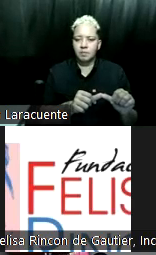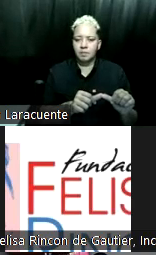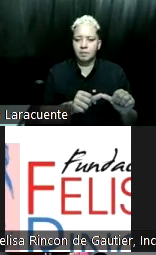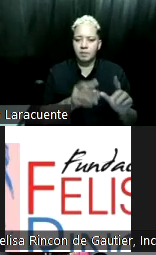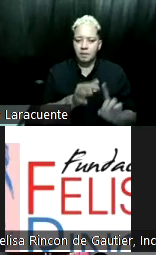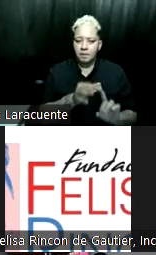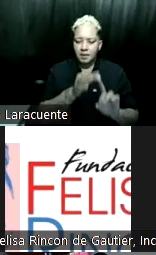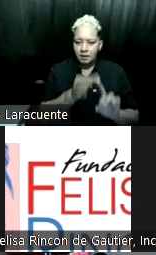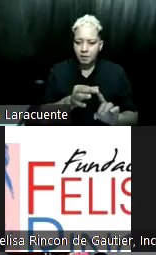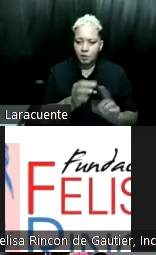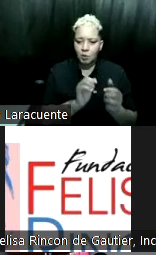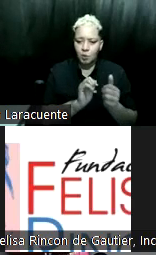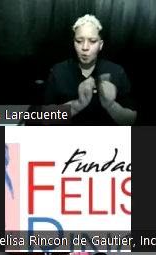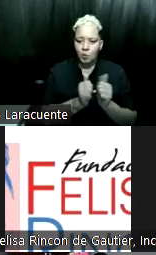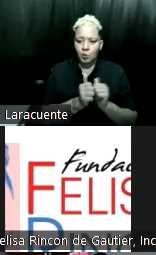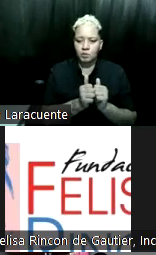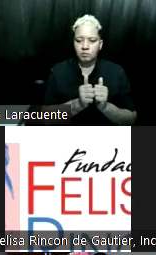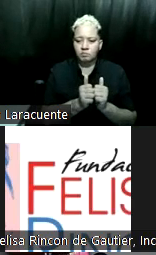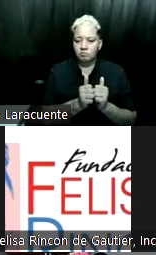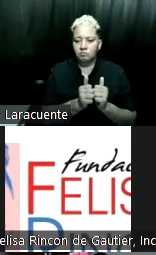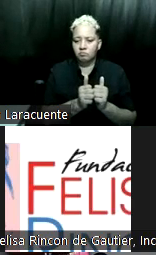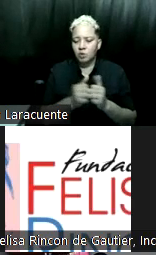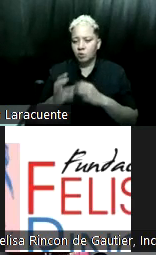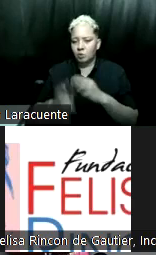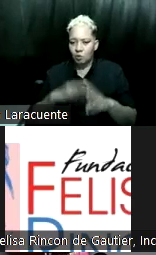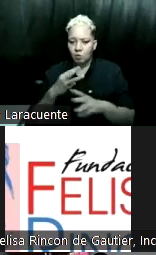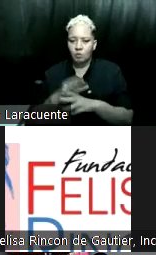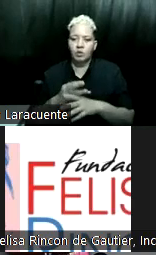especialmente en competencias de envergadura como mundiales y